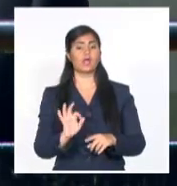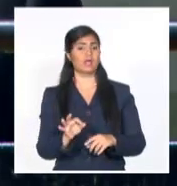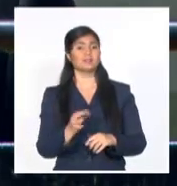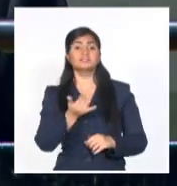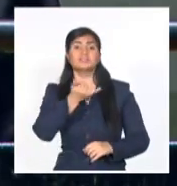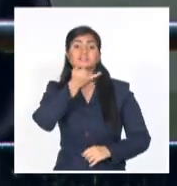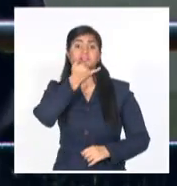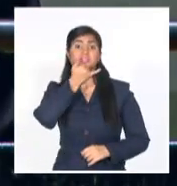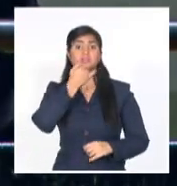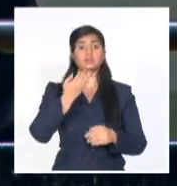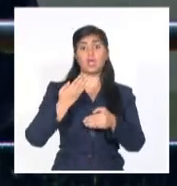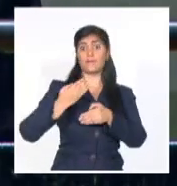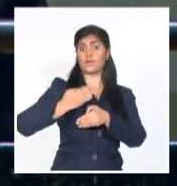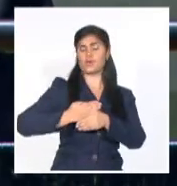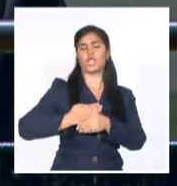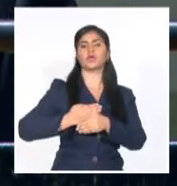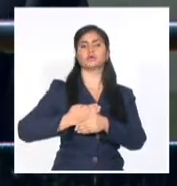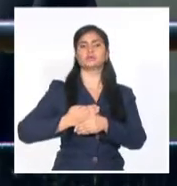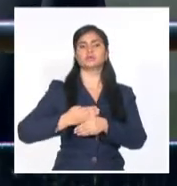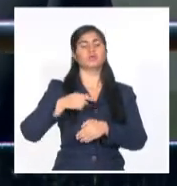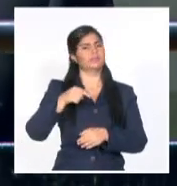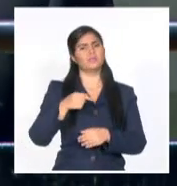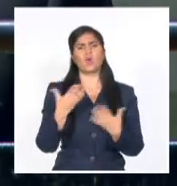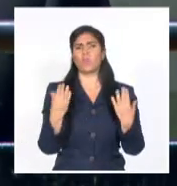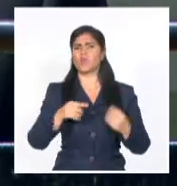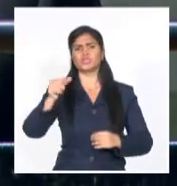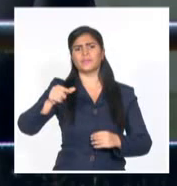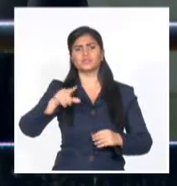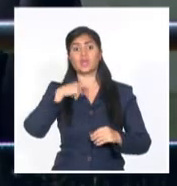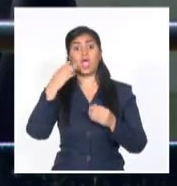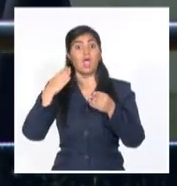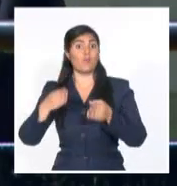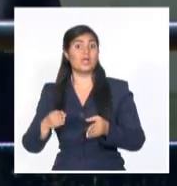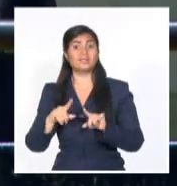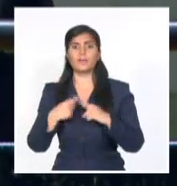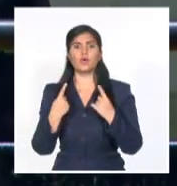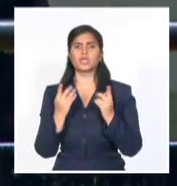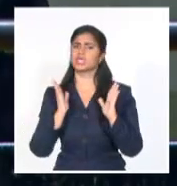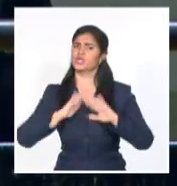la diferencia entre la vida y la muerte.